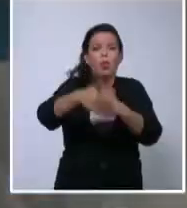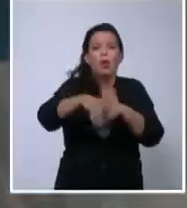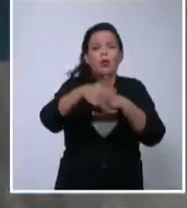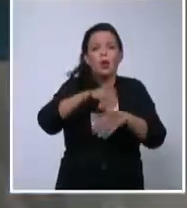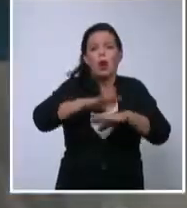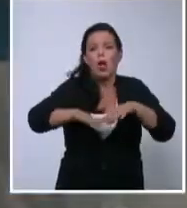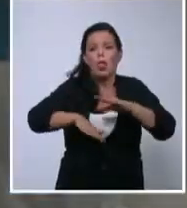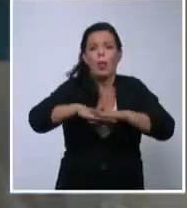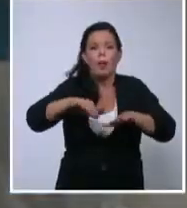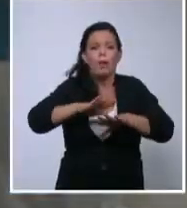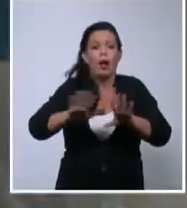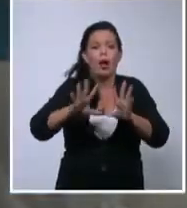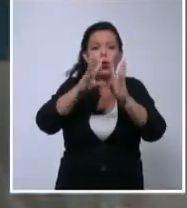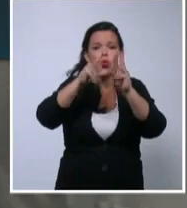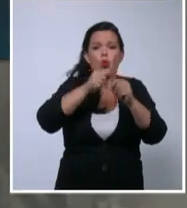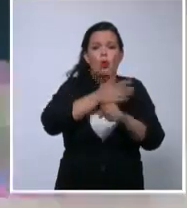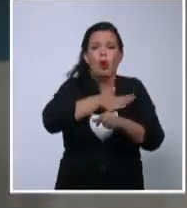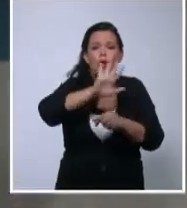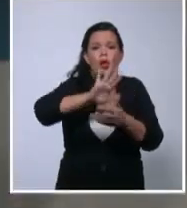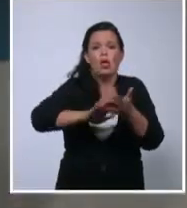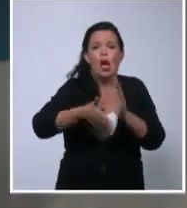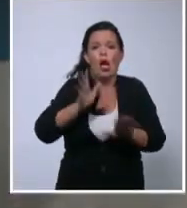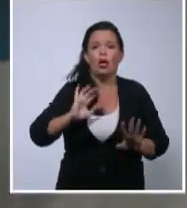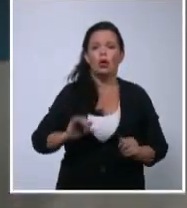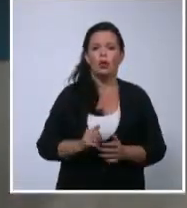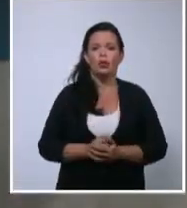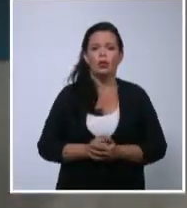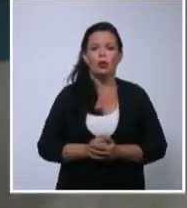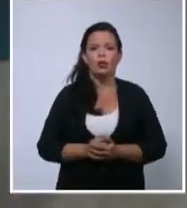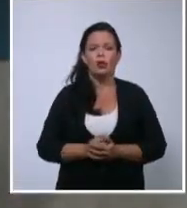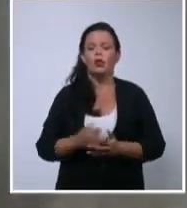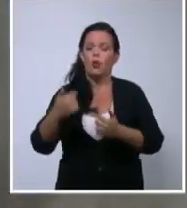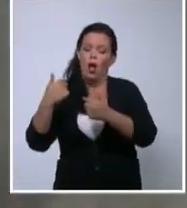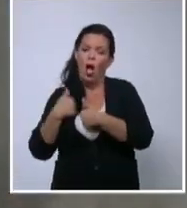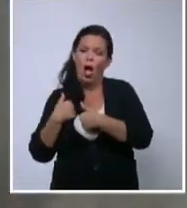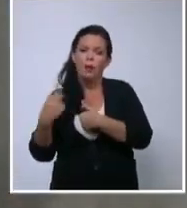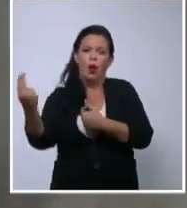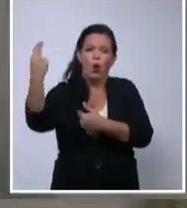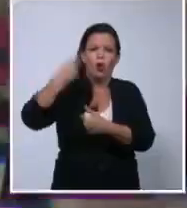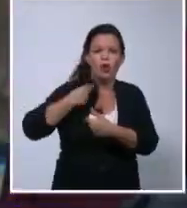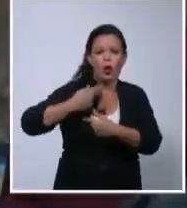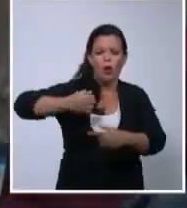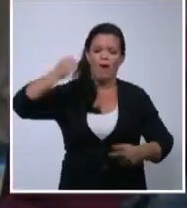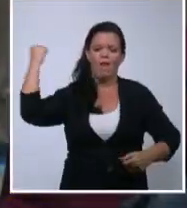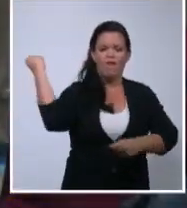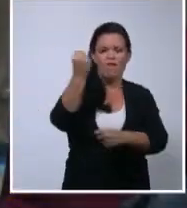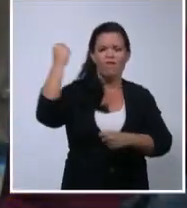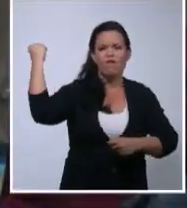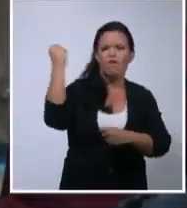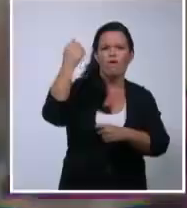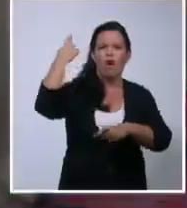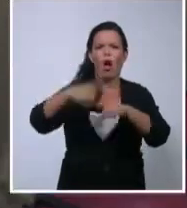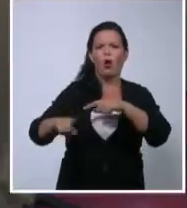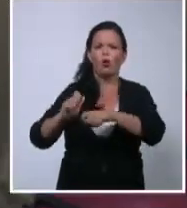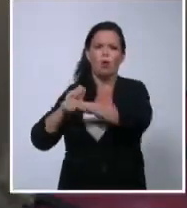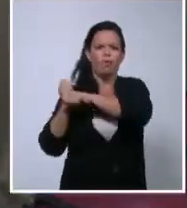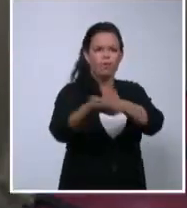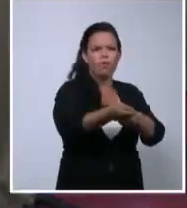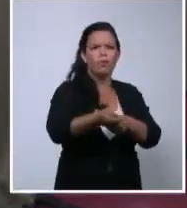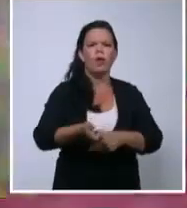tía. Entonces tira uno caerle a palo y al otro darle una puñalada por la... Que si hacemos esto, nos